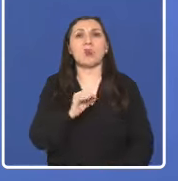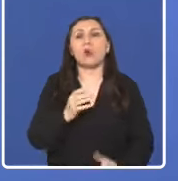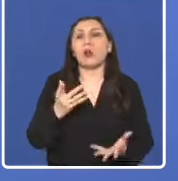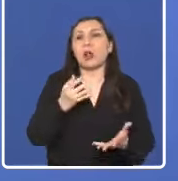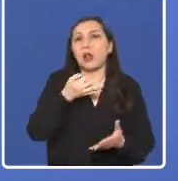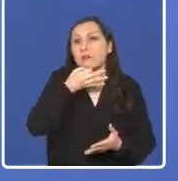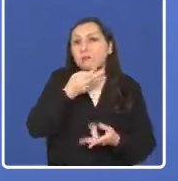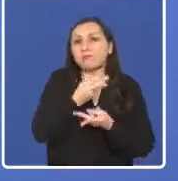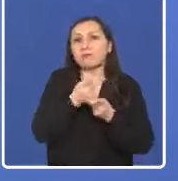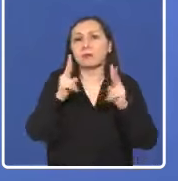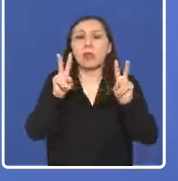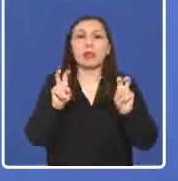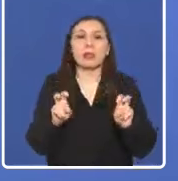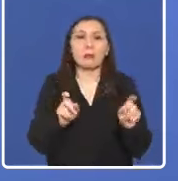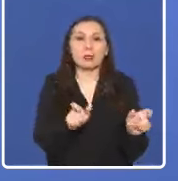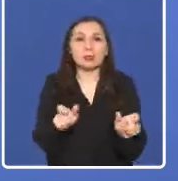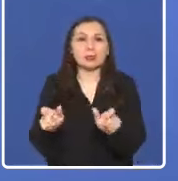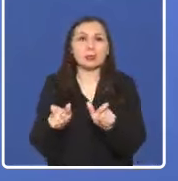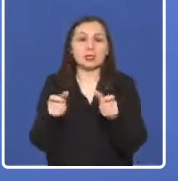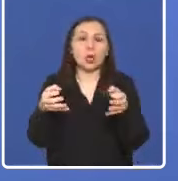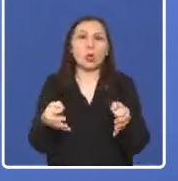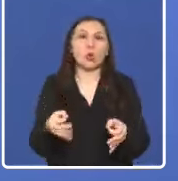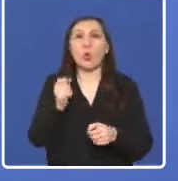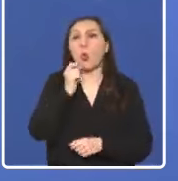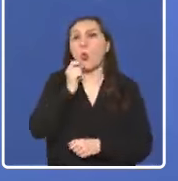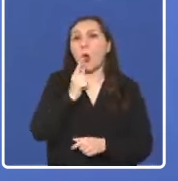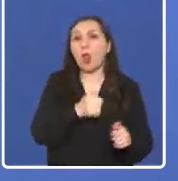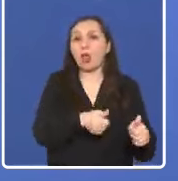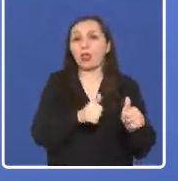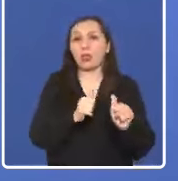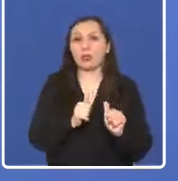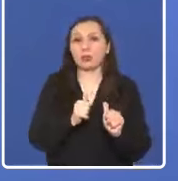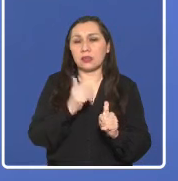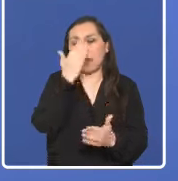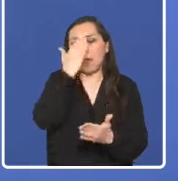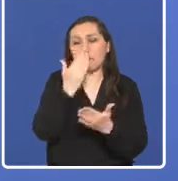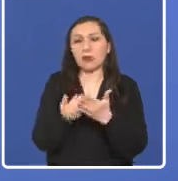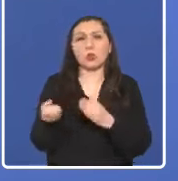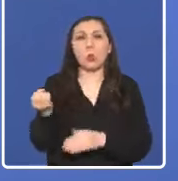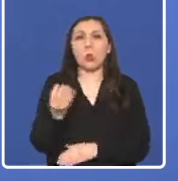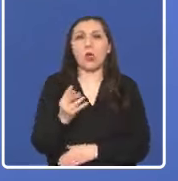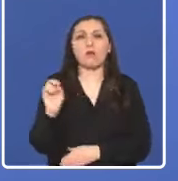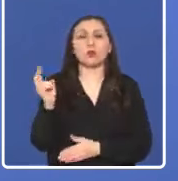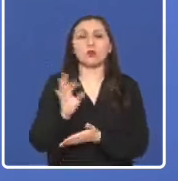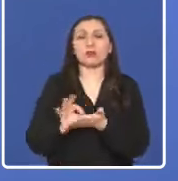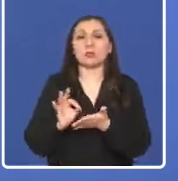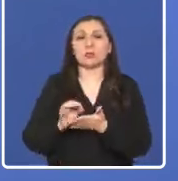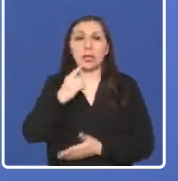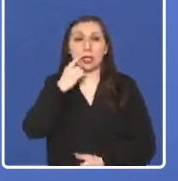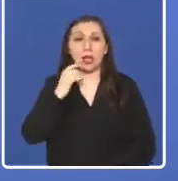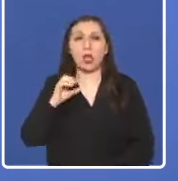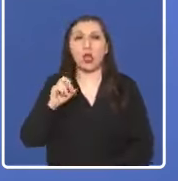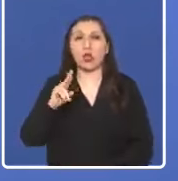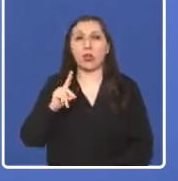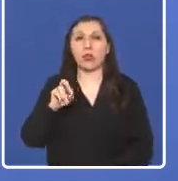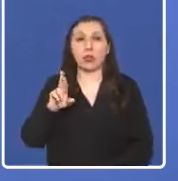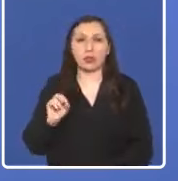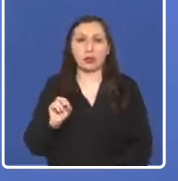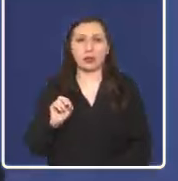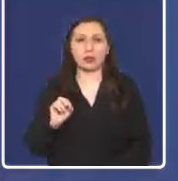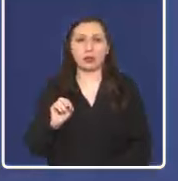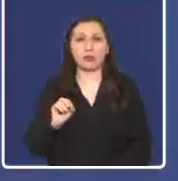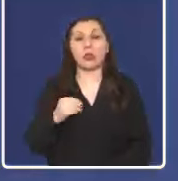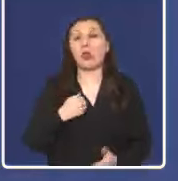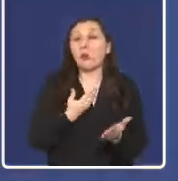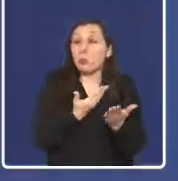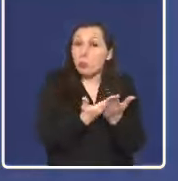les puede decir respecto al tema de seguridad y cuáles son los desafíos que va a enfrentar el nuevo subsecretario Cordero? Yo